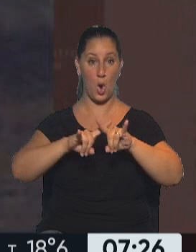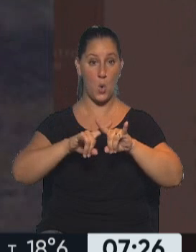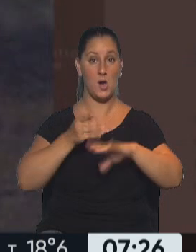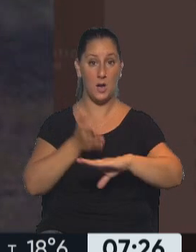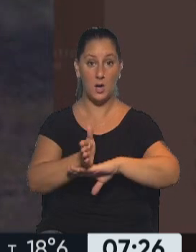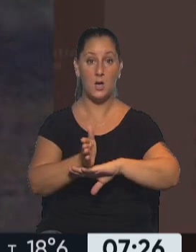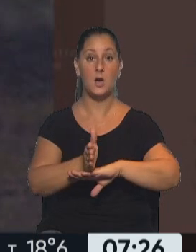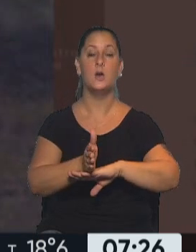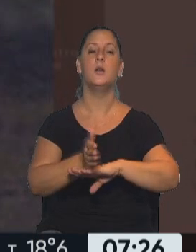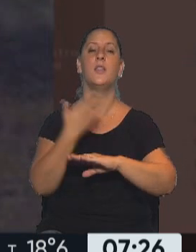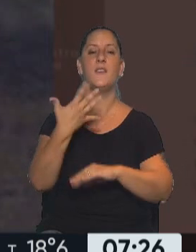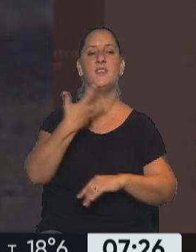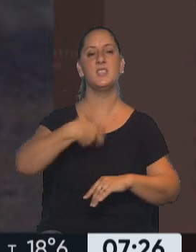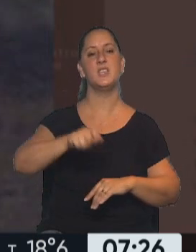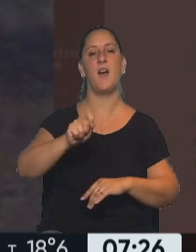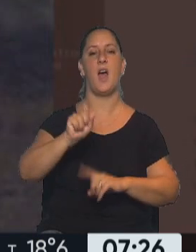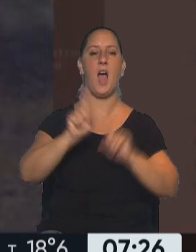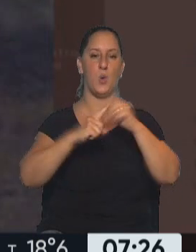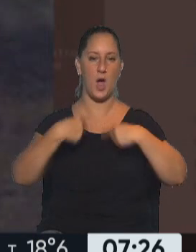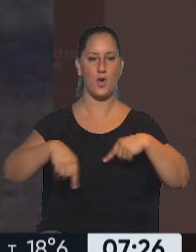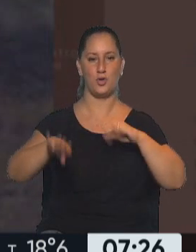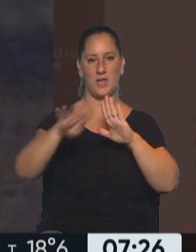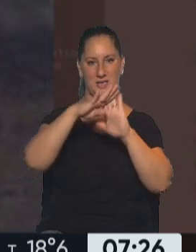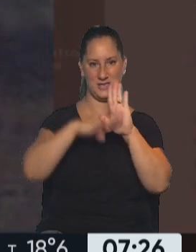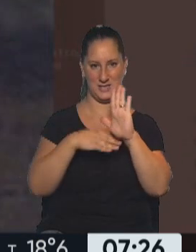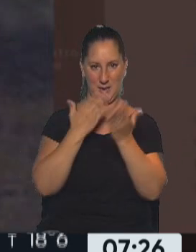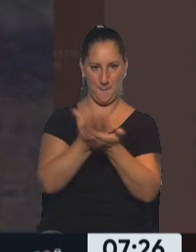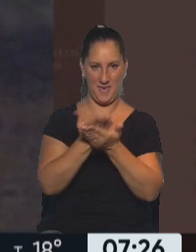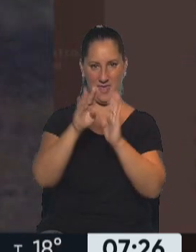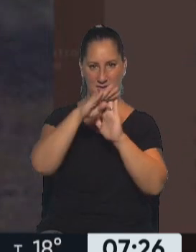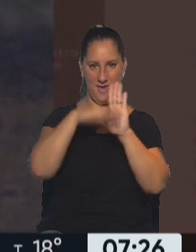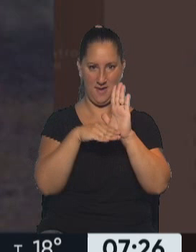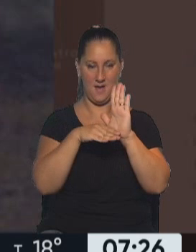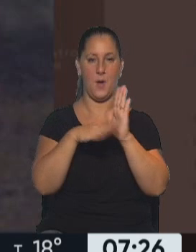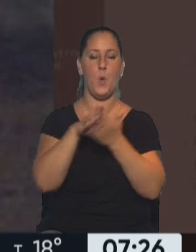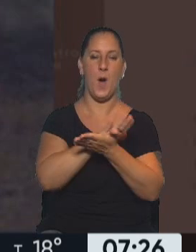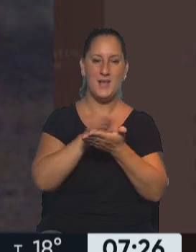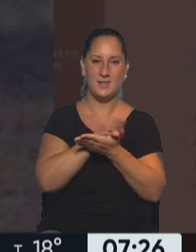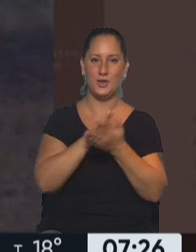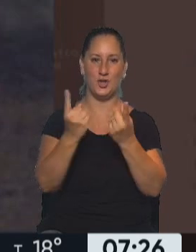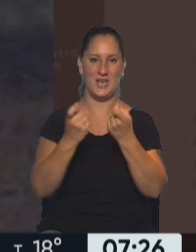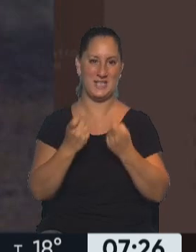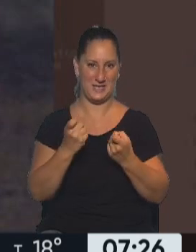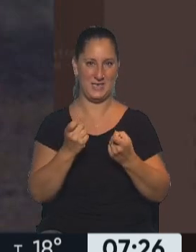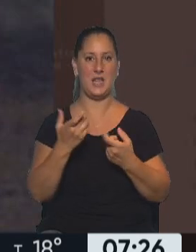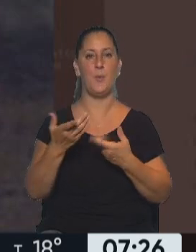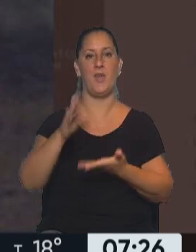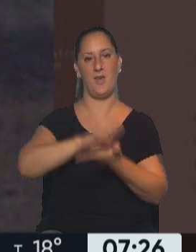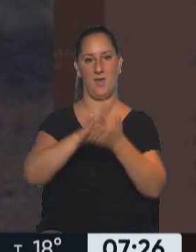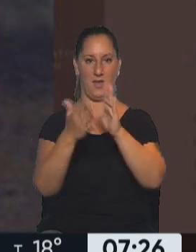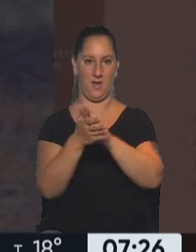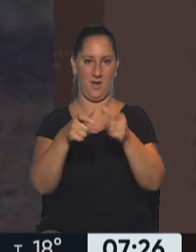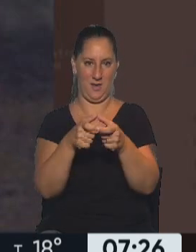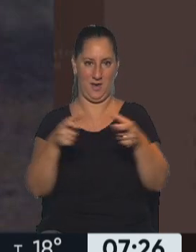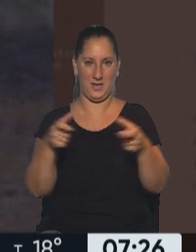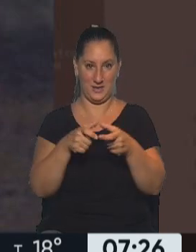cuando lleves alguna de las cosas que se están precisando, y dio un listado de insumos básicos necesarios que se van a poder canjear por entradas